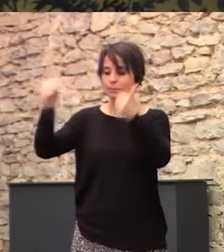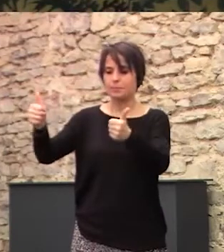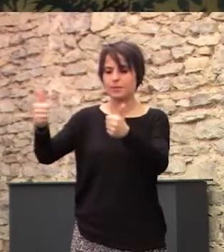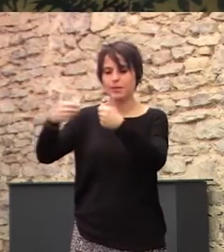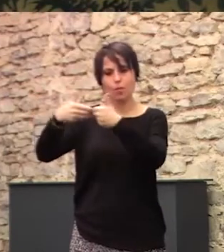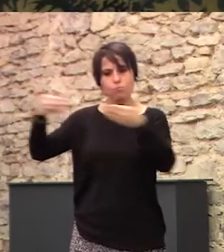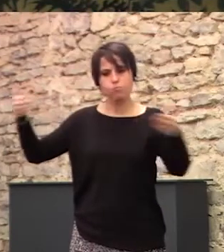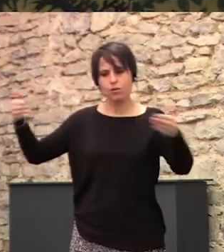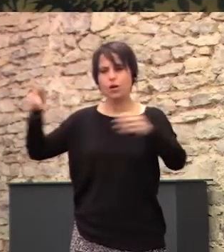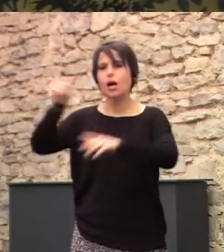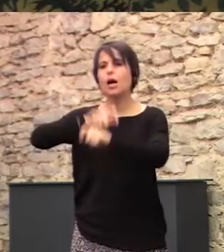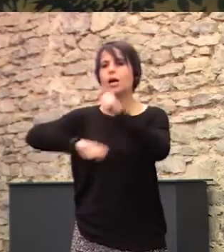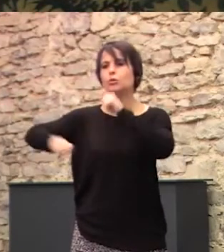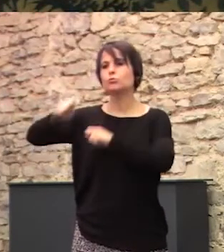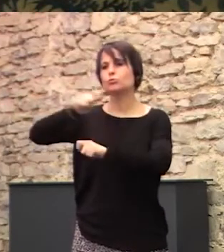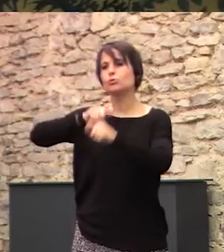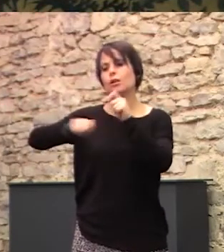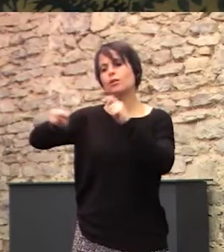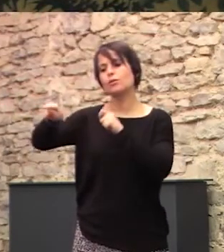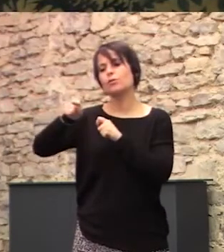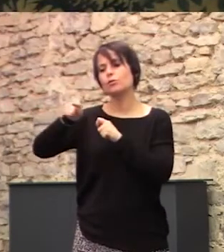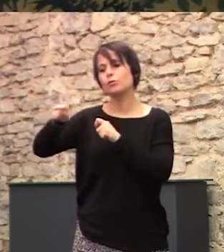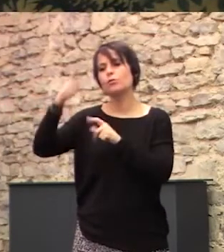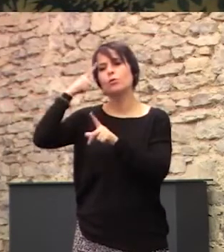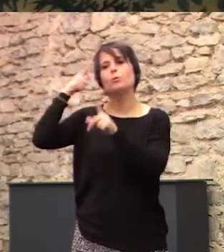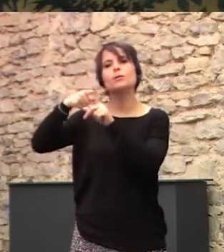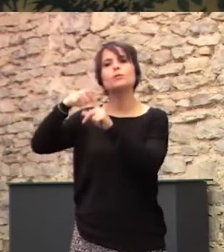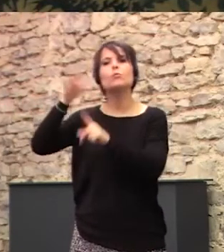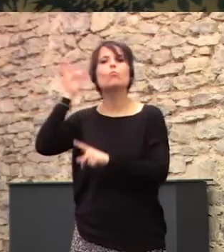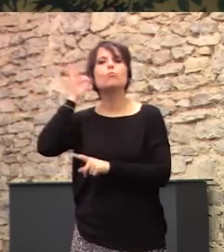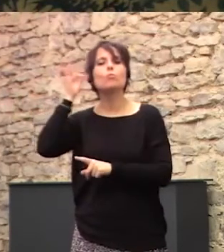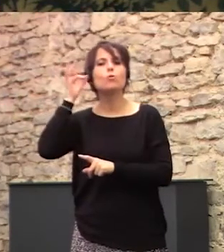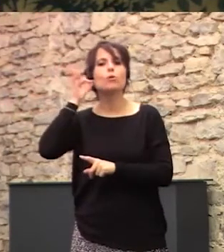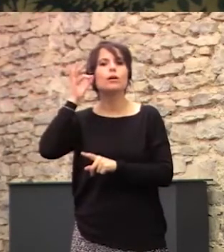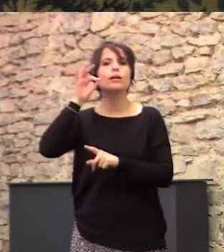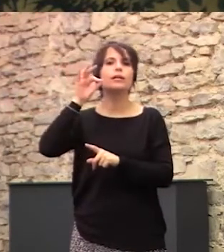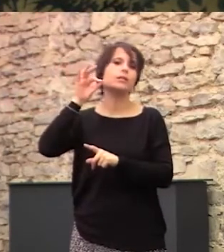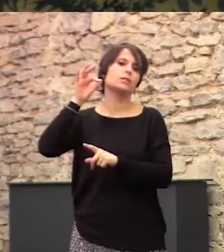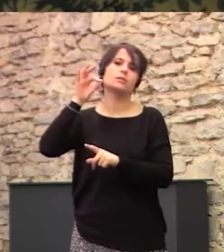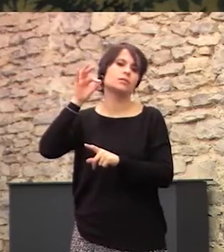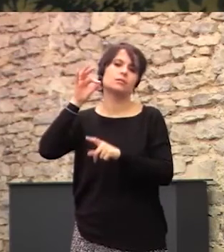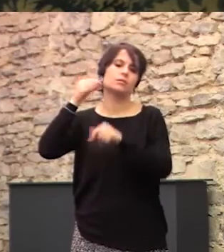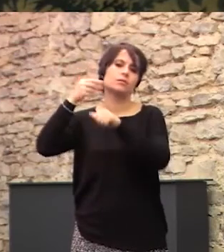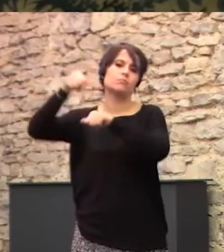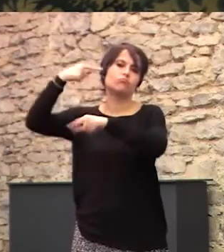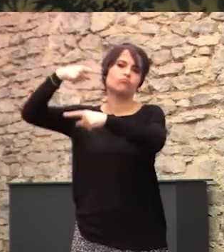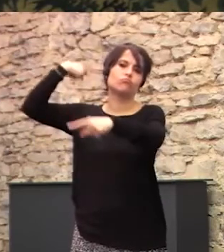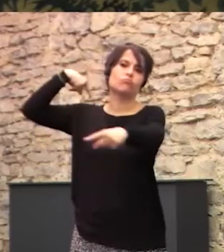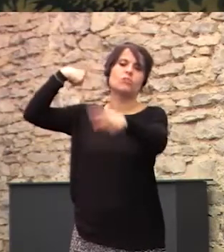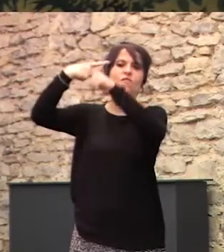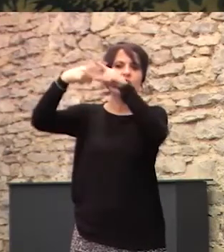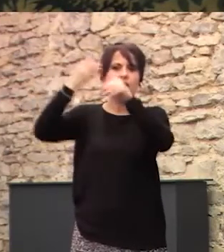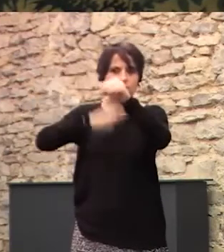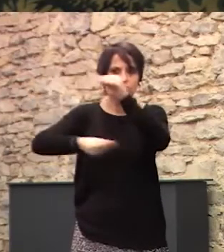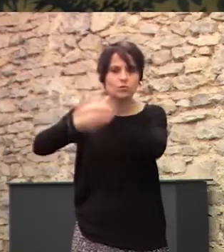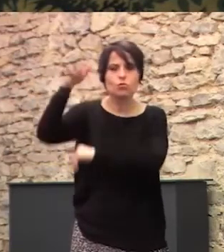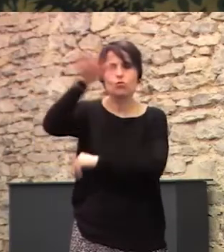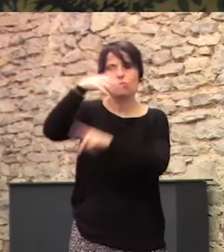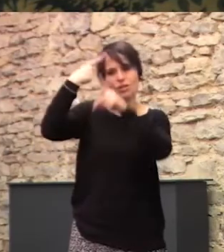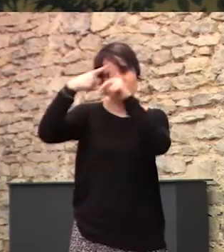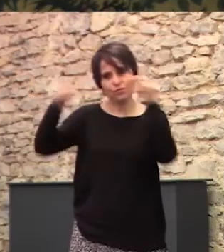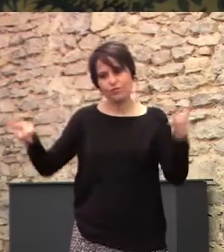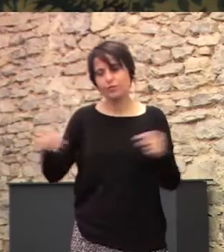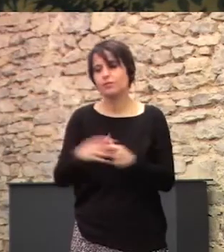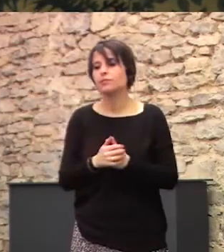una asociación de mujeres de diferentes orígenes, de diversos orígenes. En